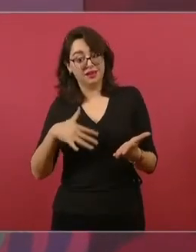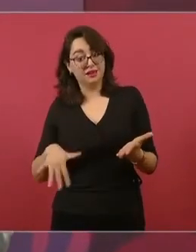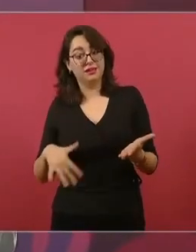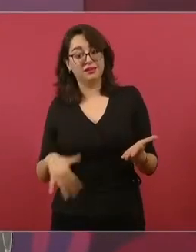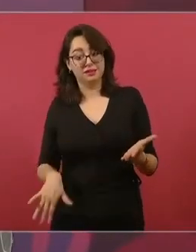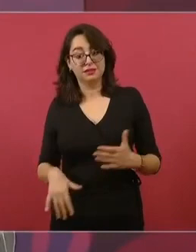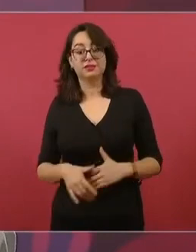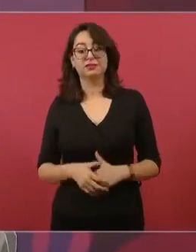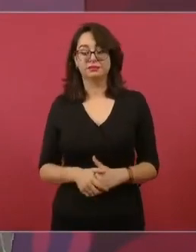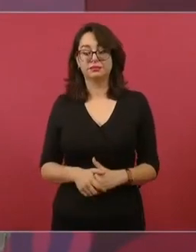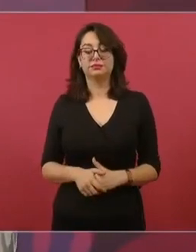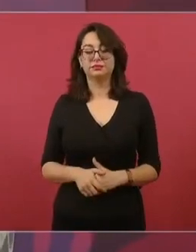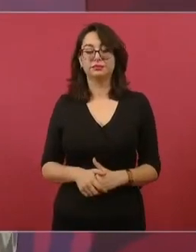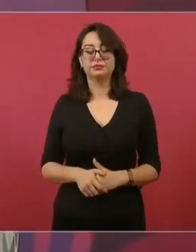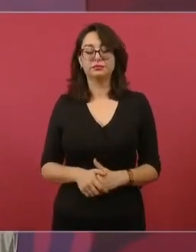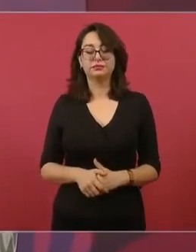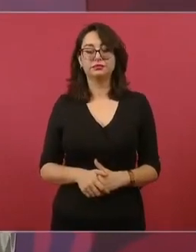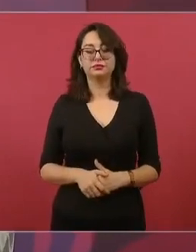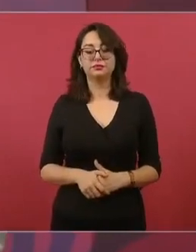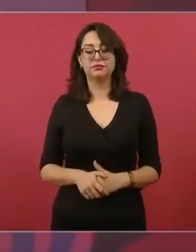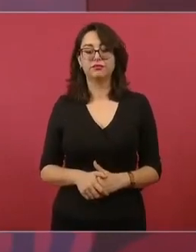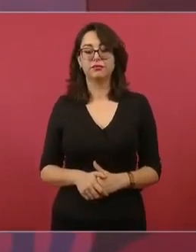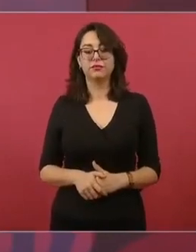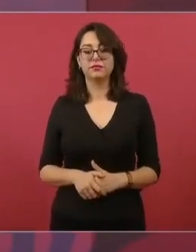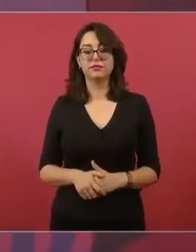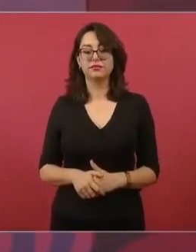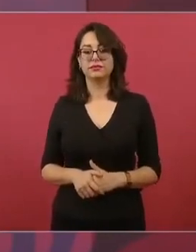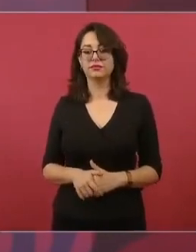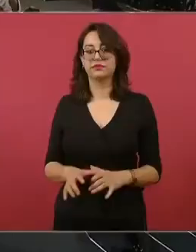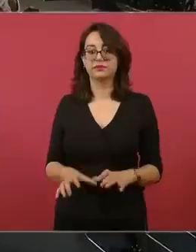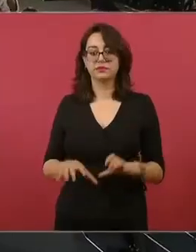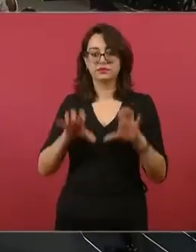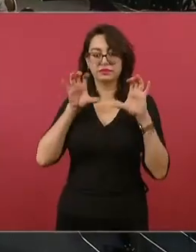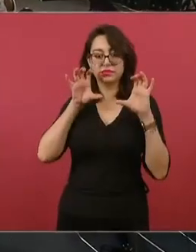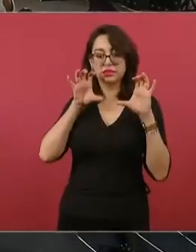Cuando lo detienen, él sale al balcón